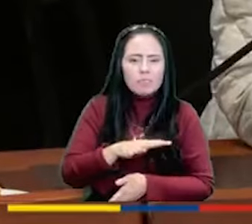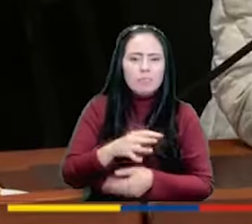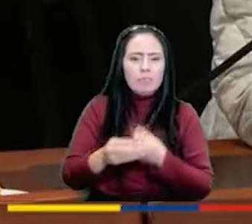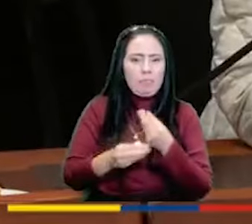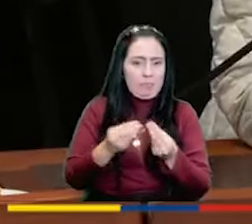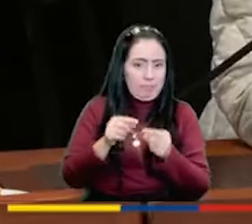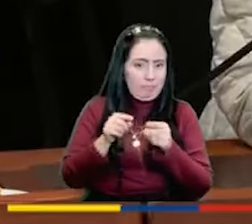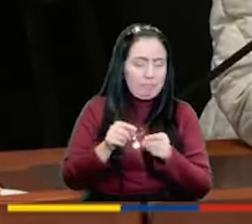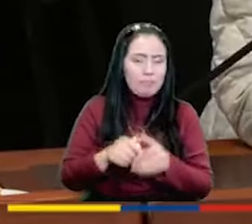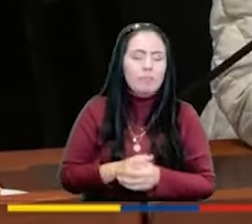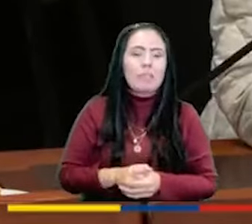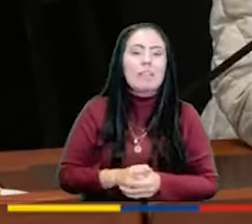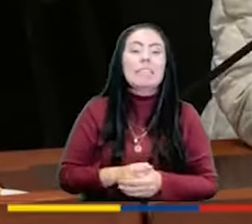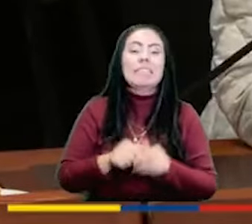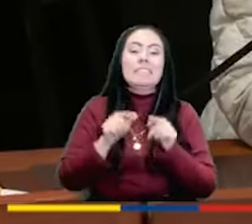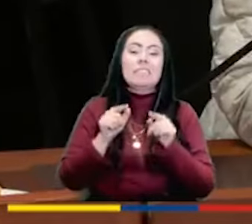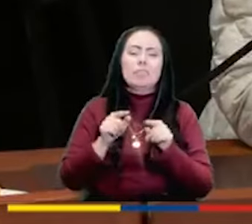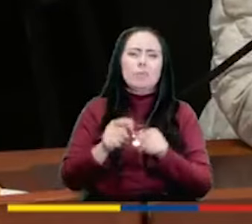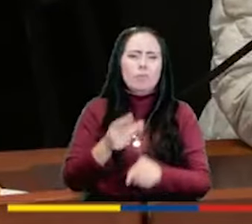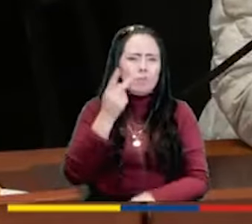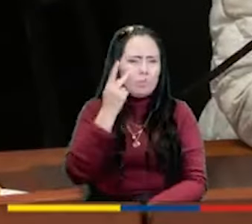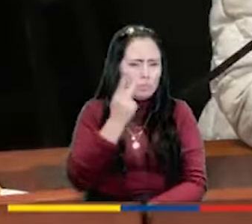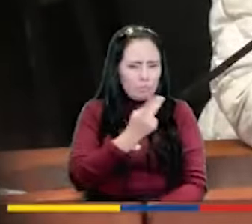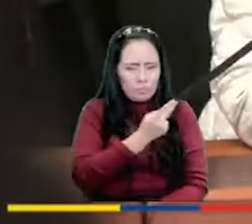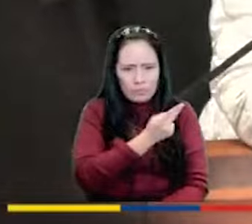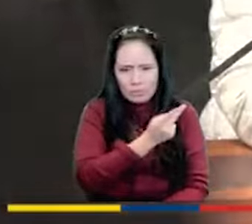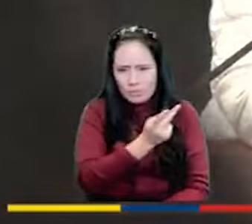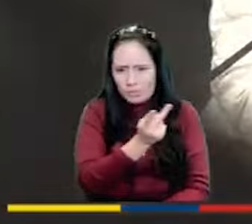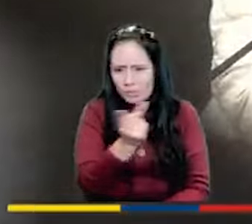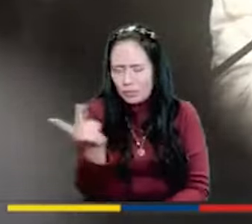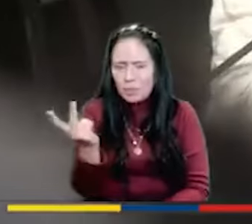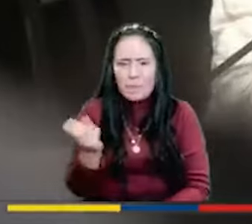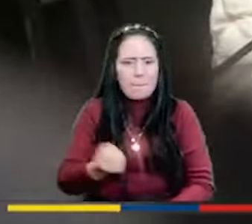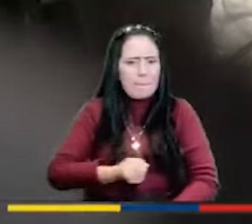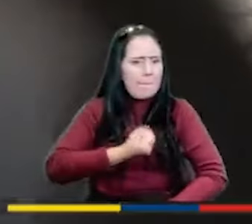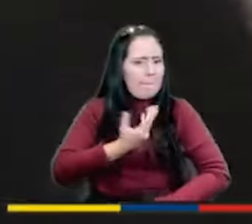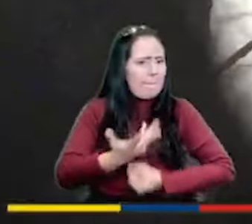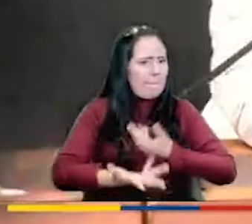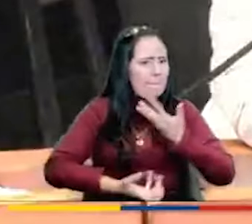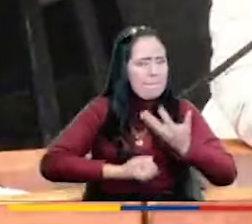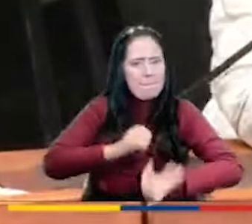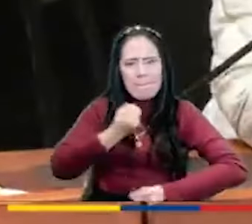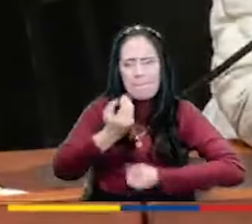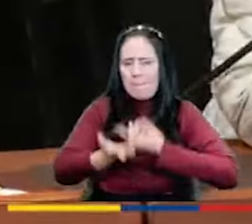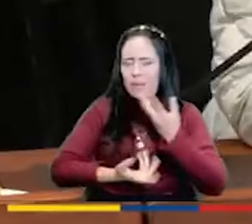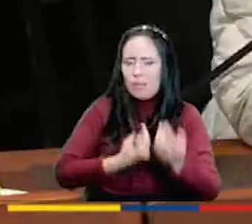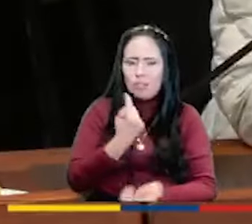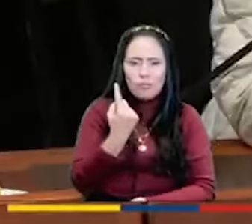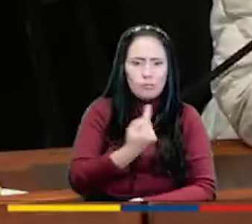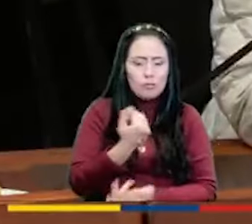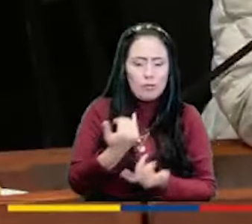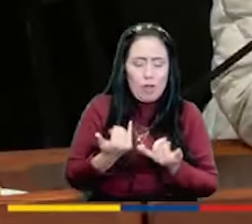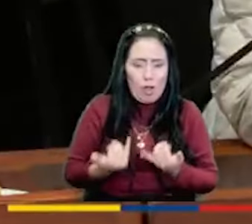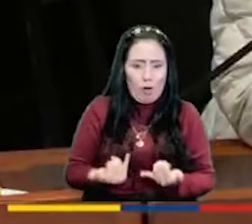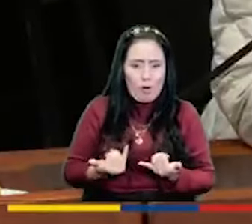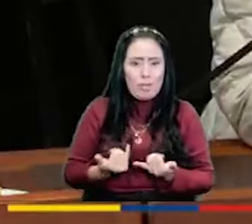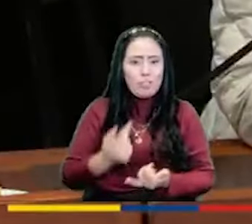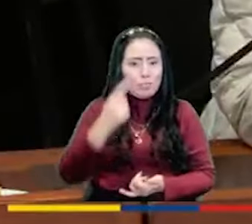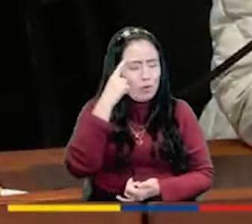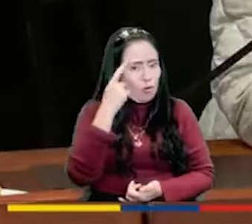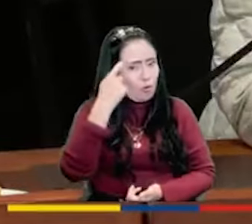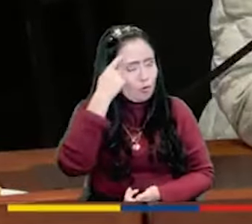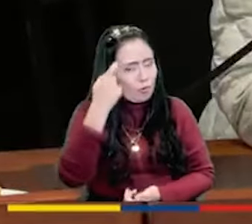territorios. Y eso lo hemos visto en manifestaciones, no solo ahora, sino en